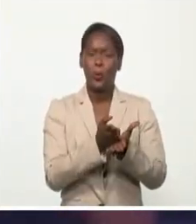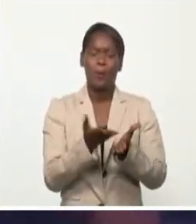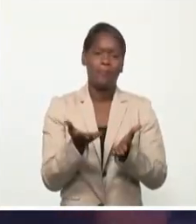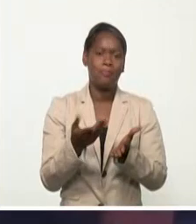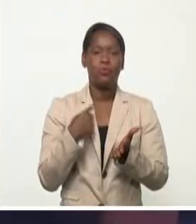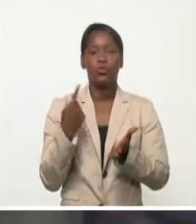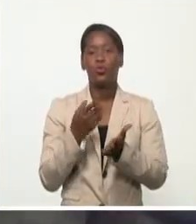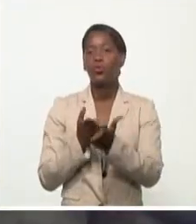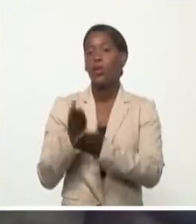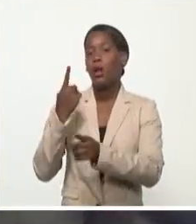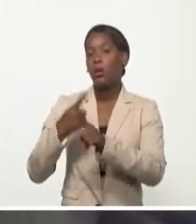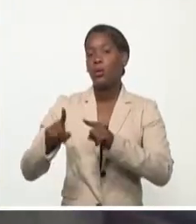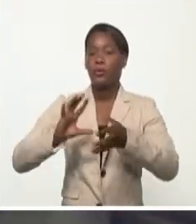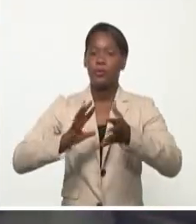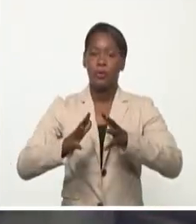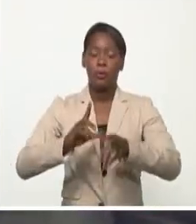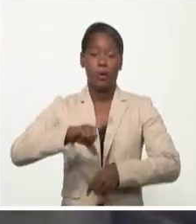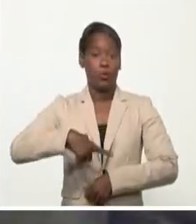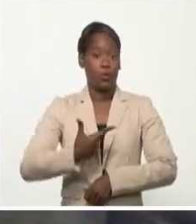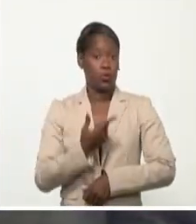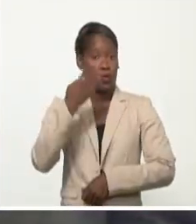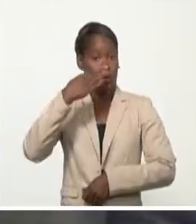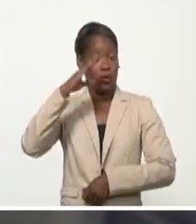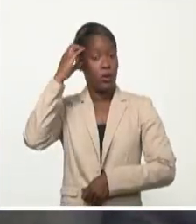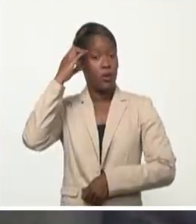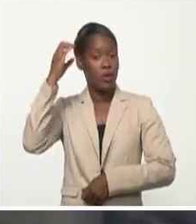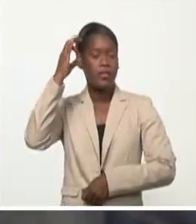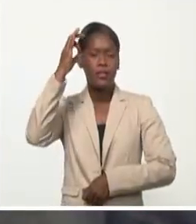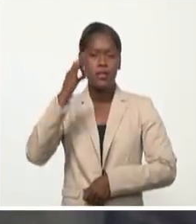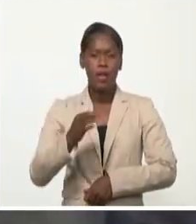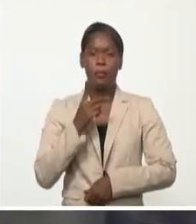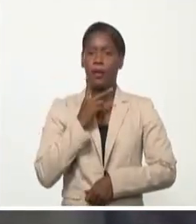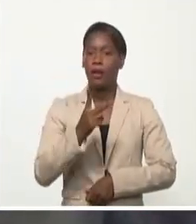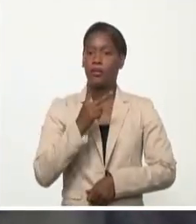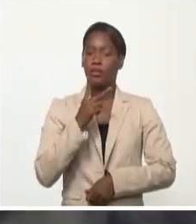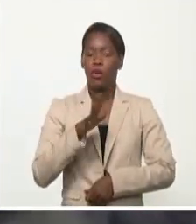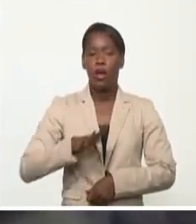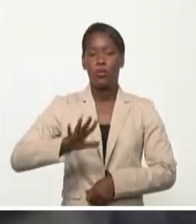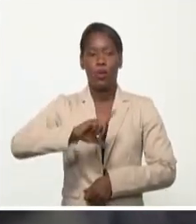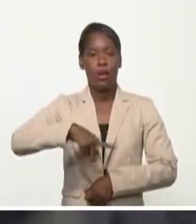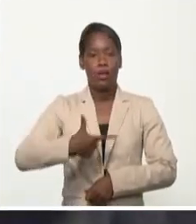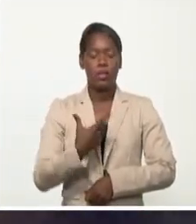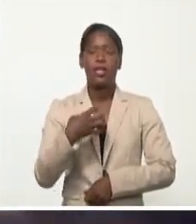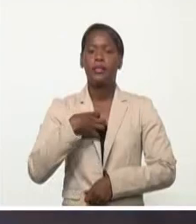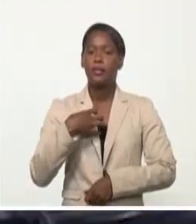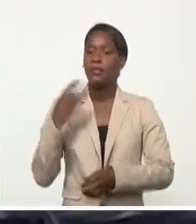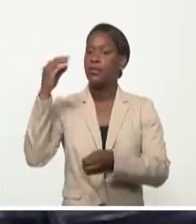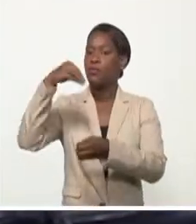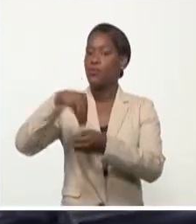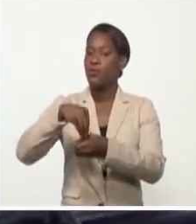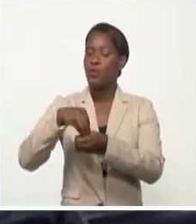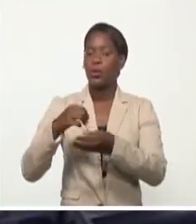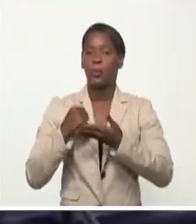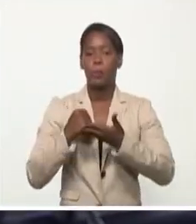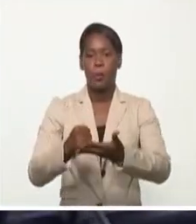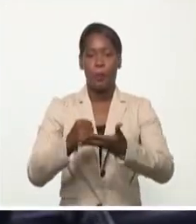Estado cubano a la cultura, nuestro gobierno ha destinado hasta la fecha más de 300 millones de pesos del presupuesto estatal